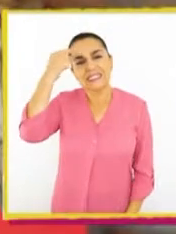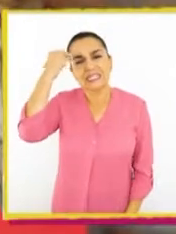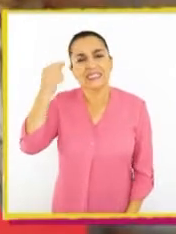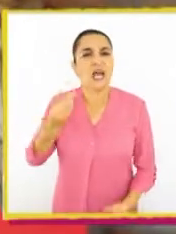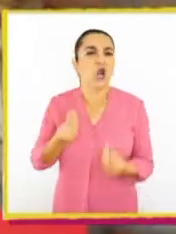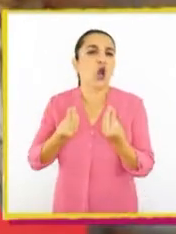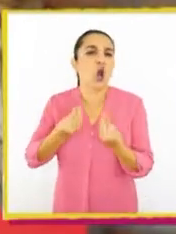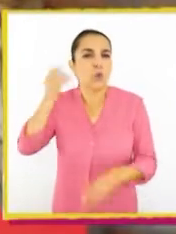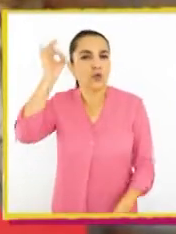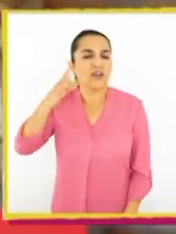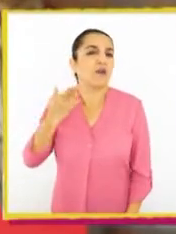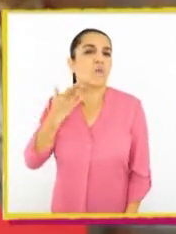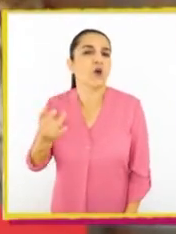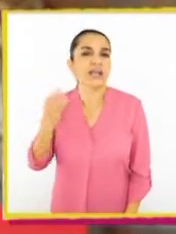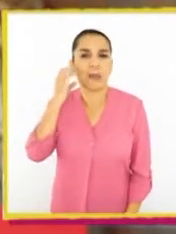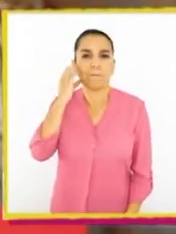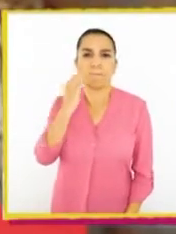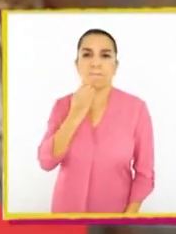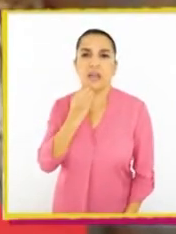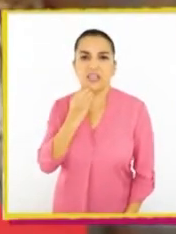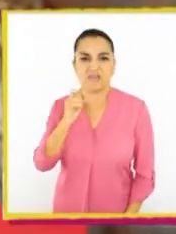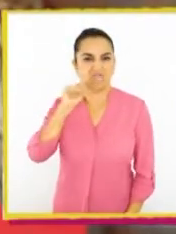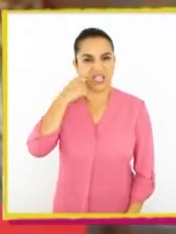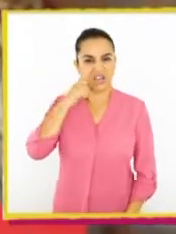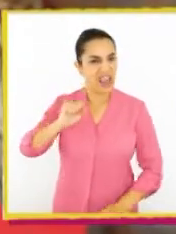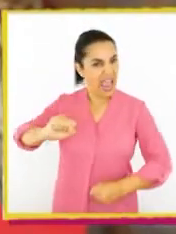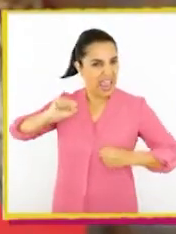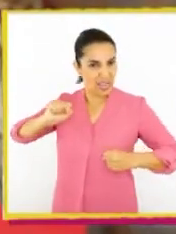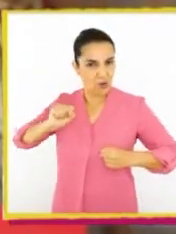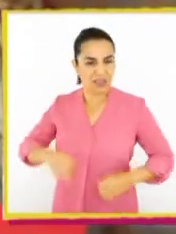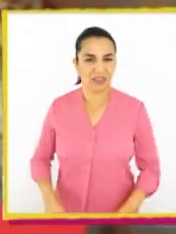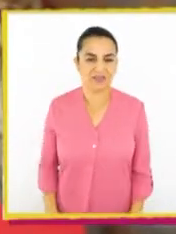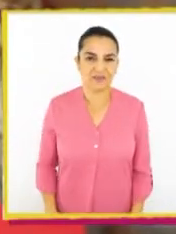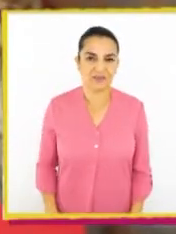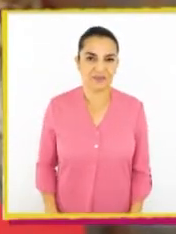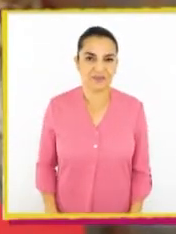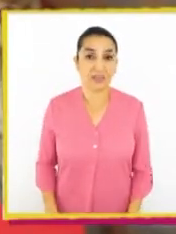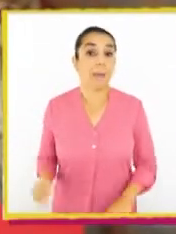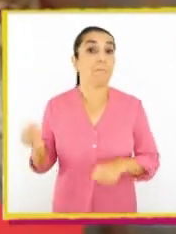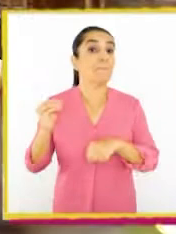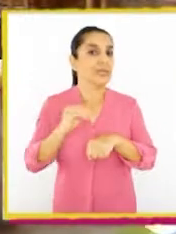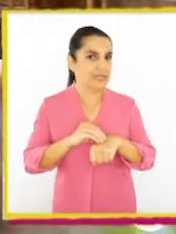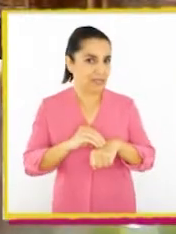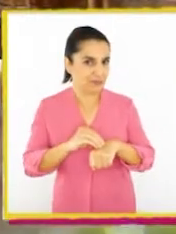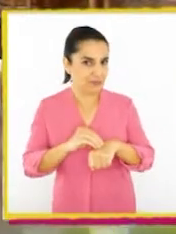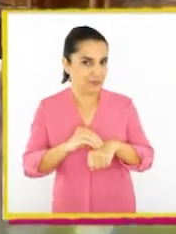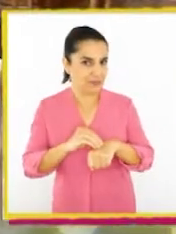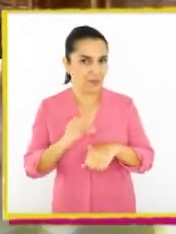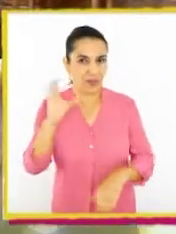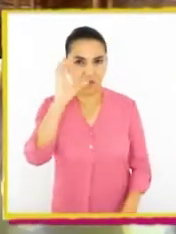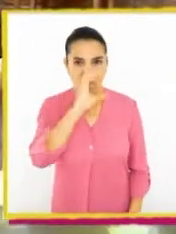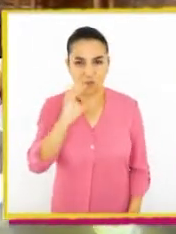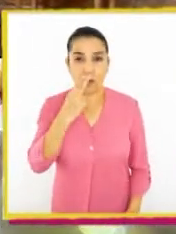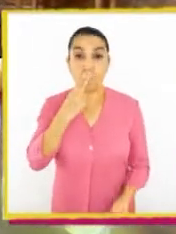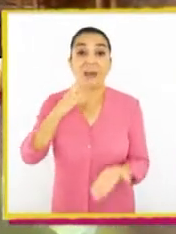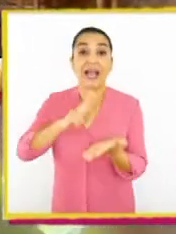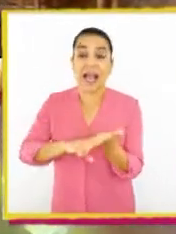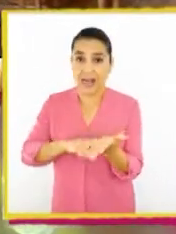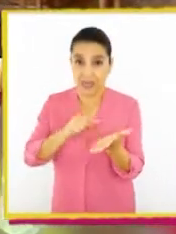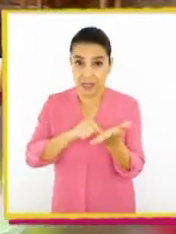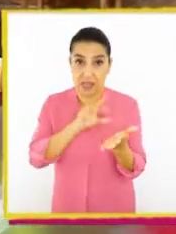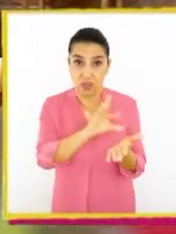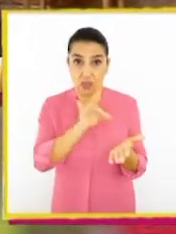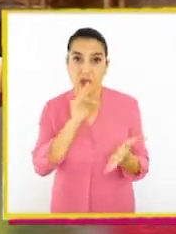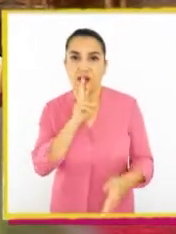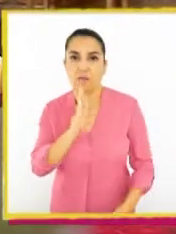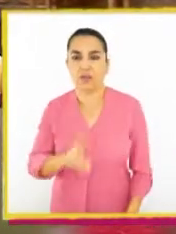César, ¿cómo puedo saber por qué Arturo Prat se considera un héroe? Te voy a dar una pista. Busca en las